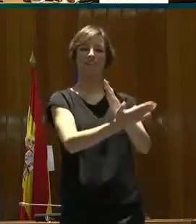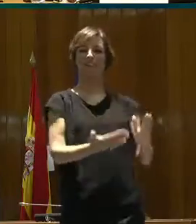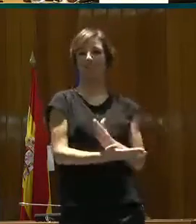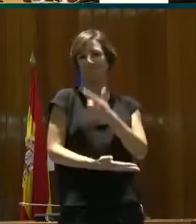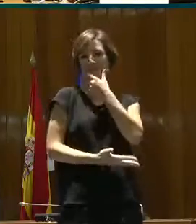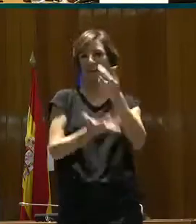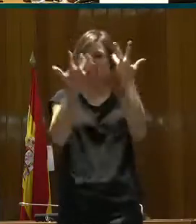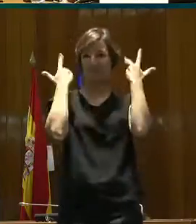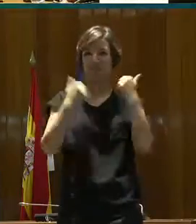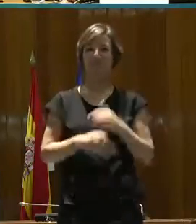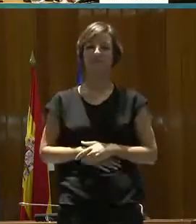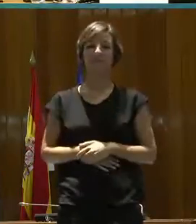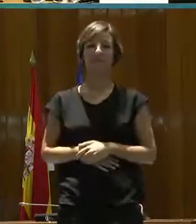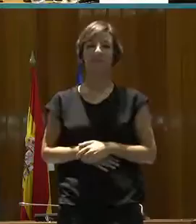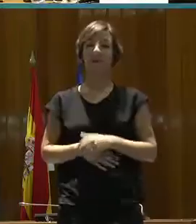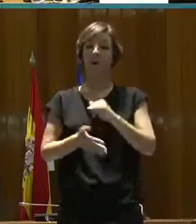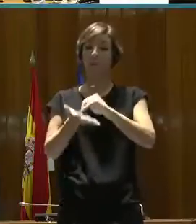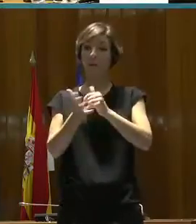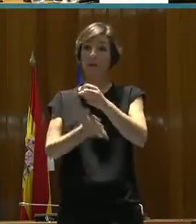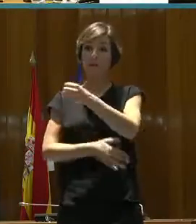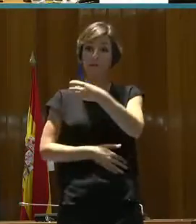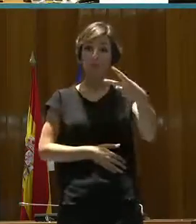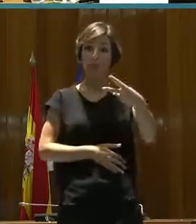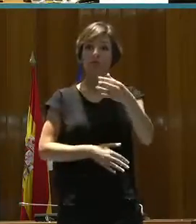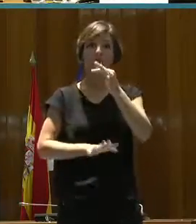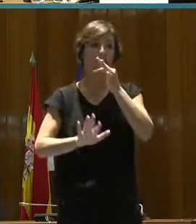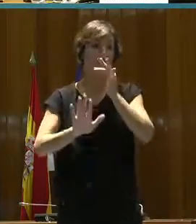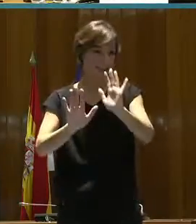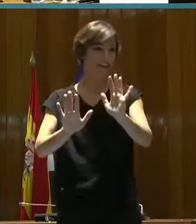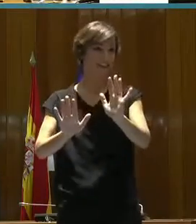El resultado de este proyecto será, y digo será porque todavía no lo tenemos